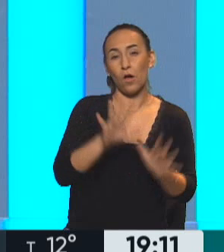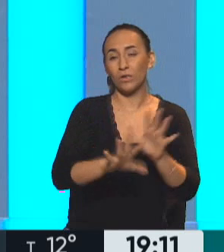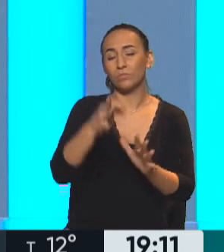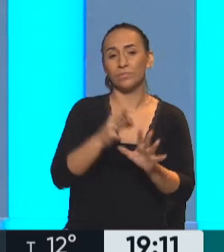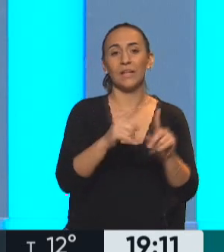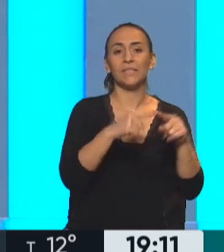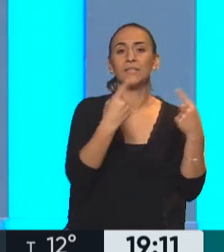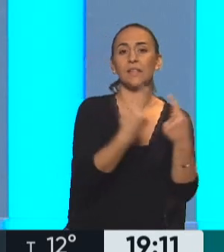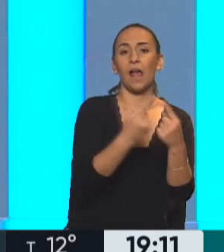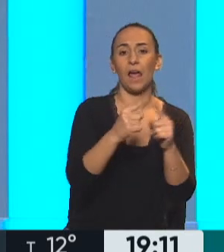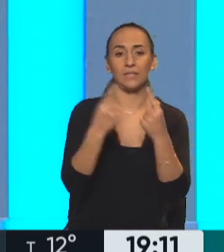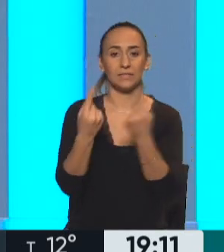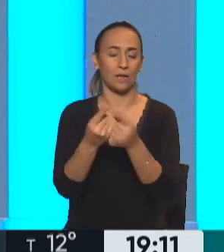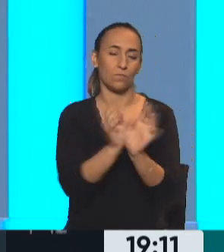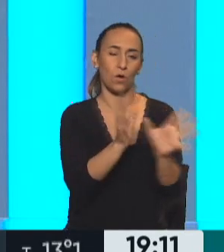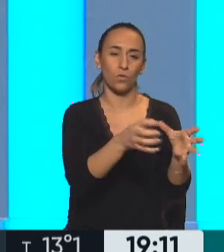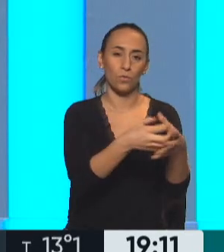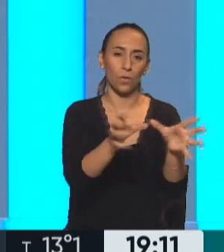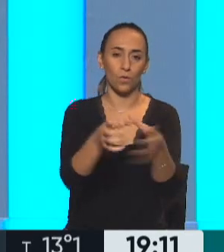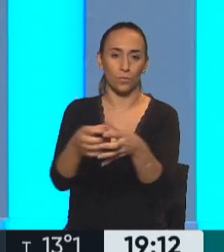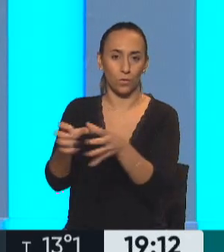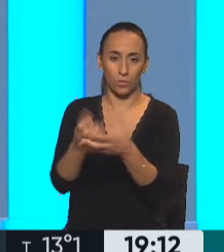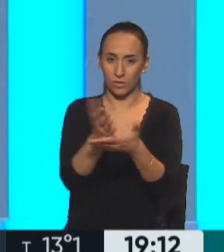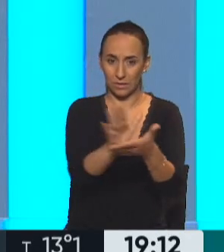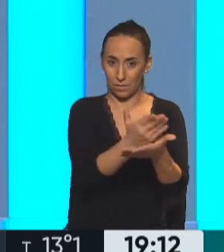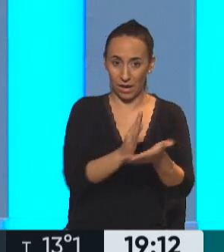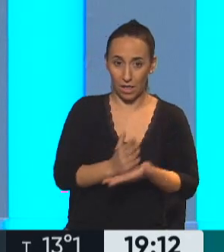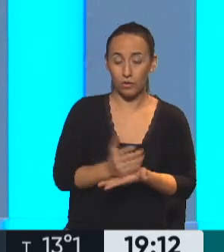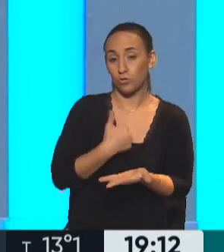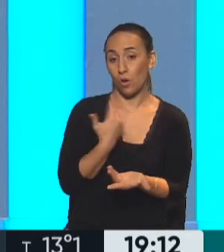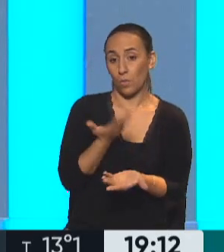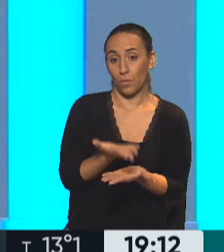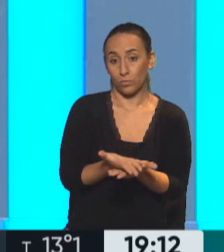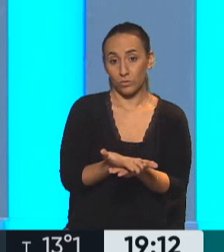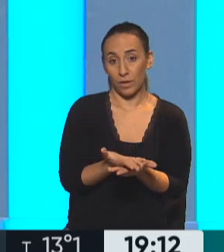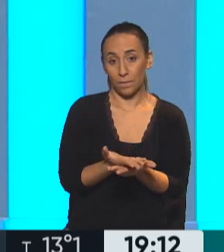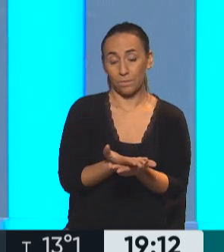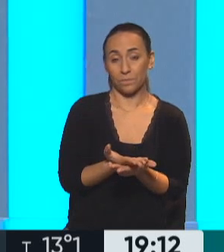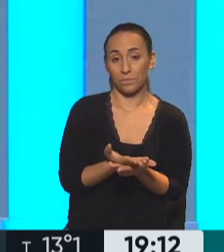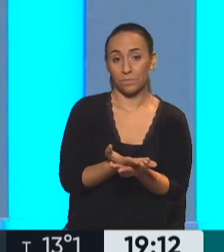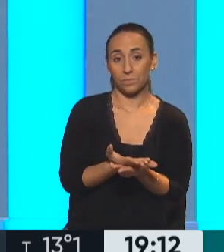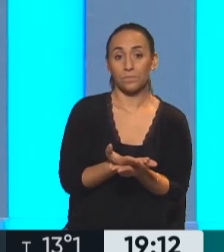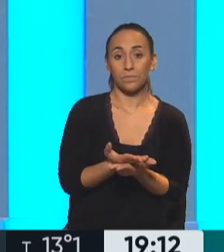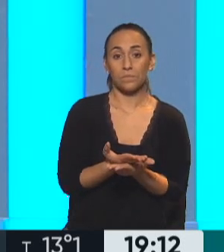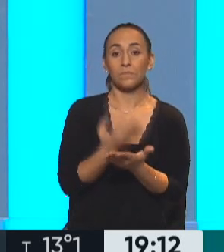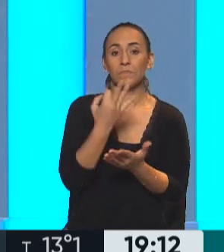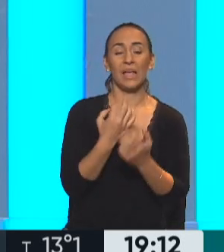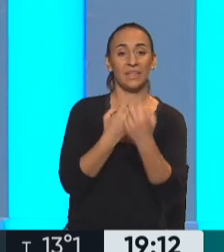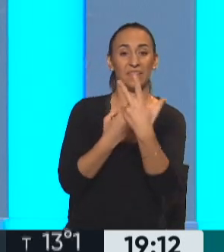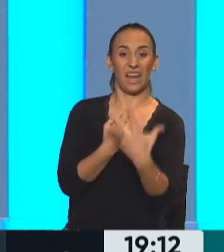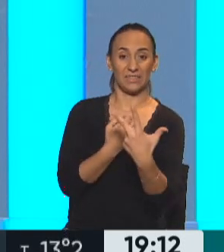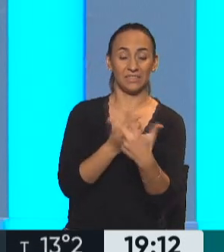Y propuse, en principio, no menos de 9 jueces divididos en 3